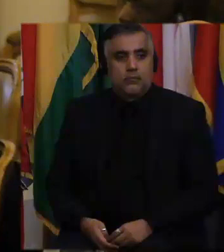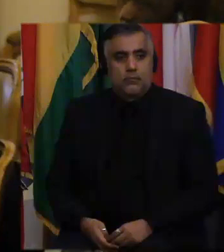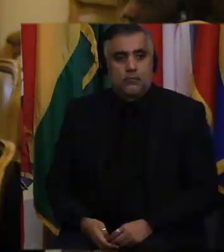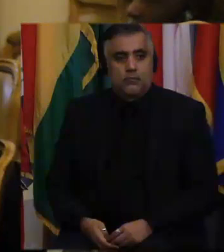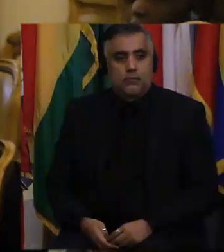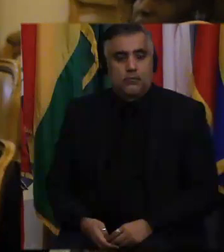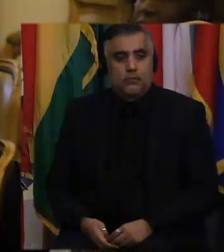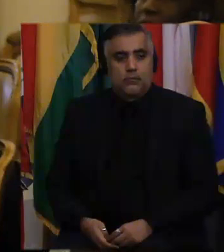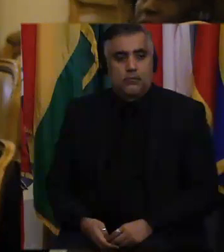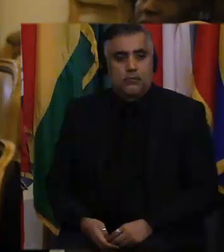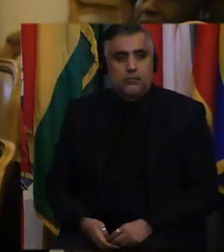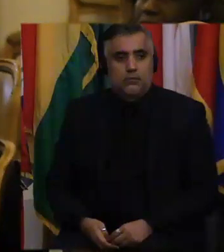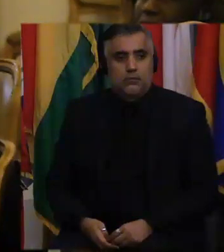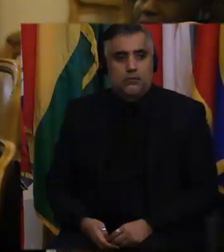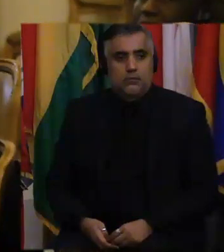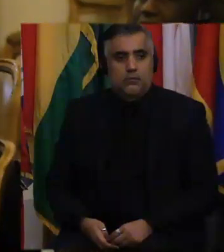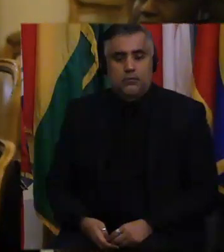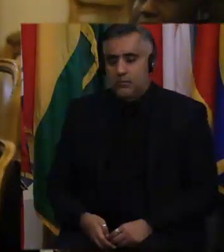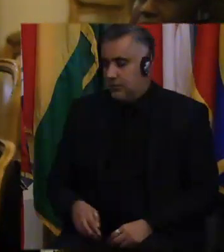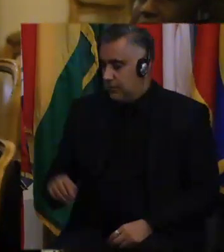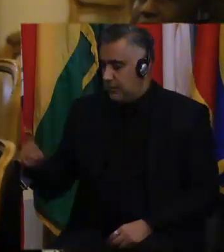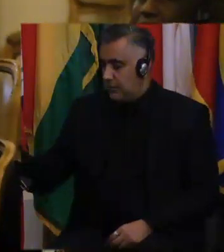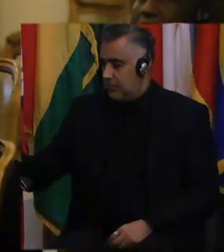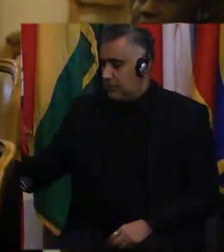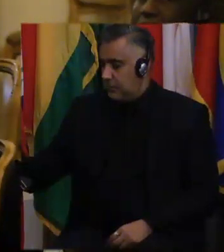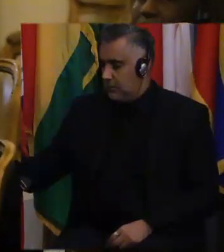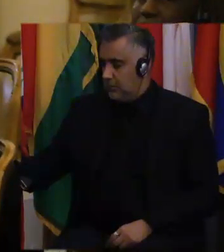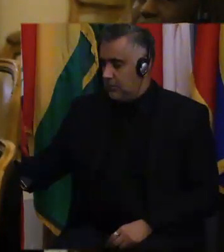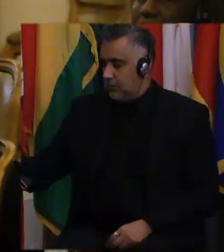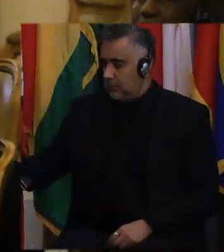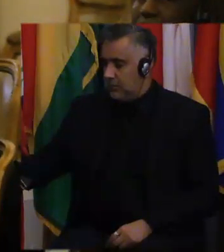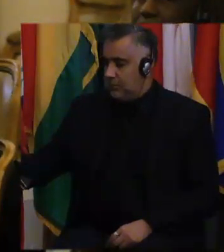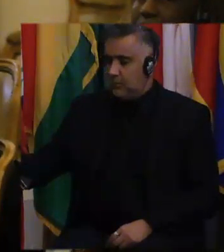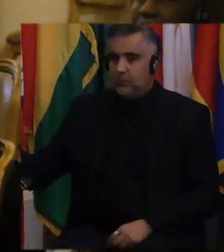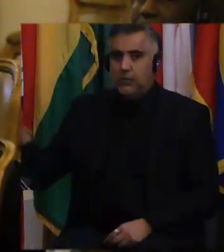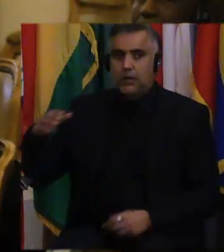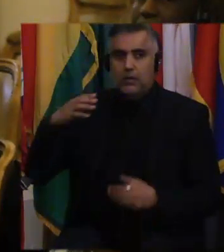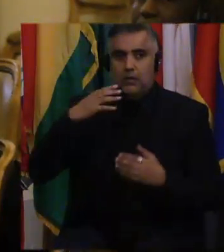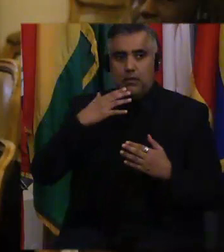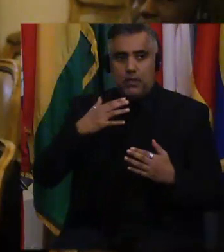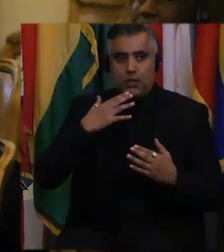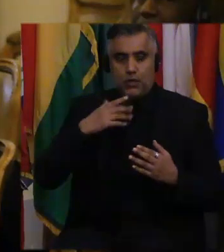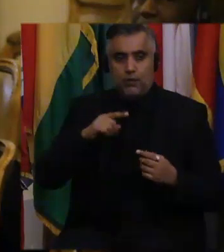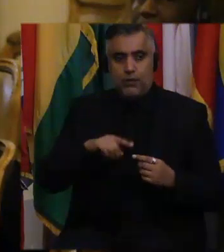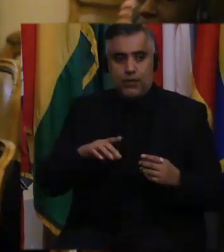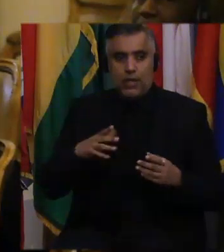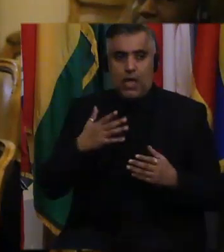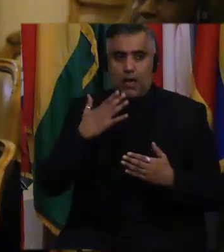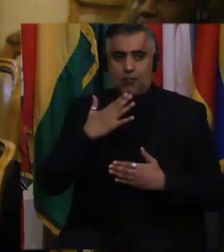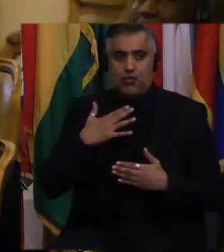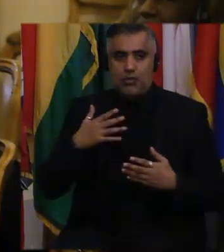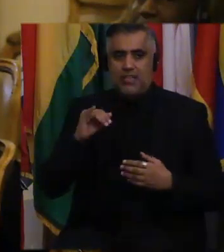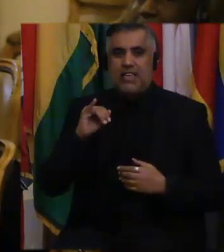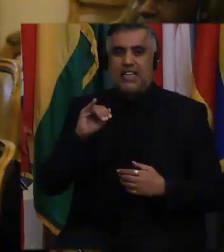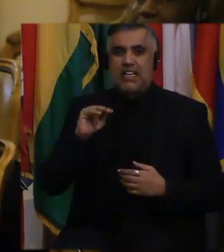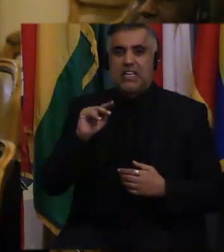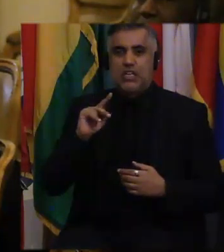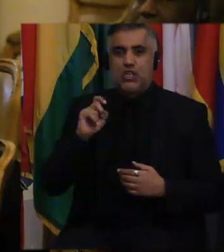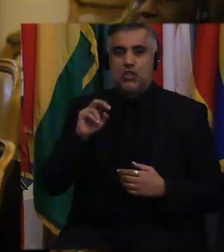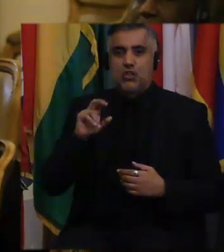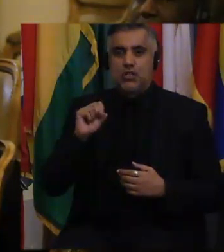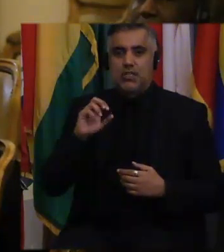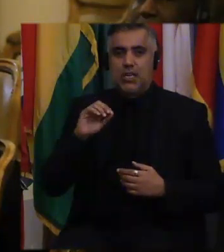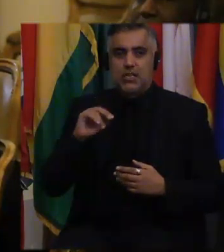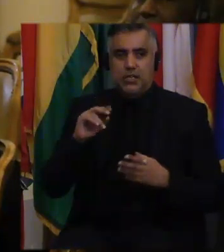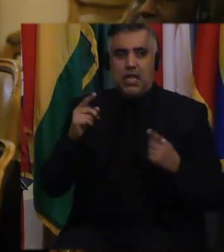Yes, thank you very, very much for this very informative and helpful panel. I so much appreciate the intersection taken